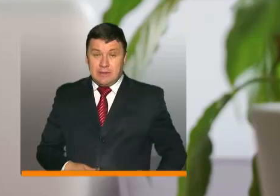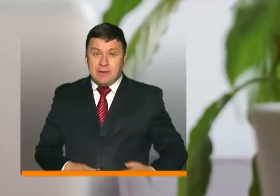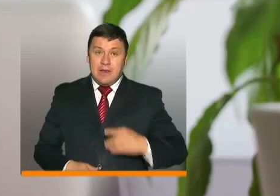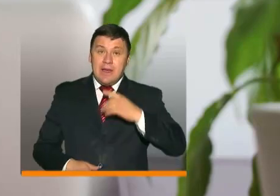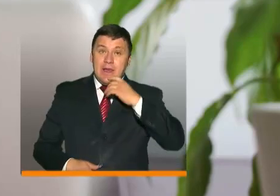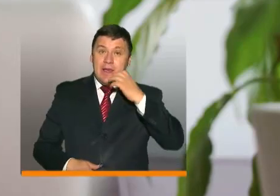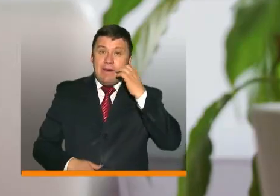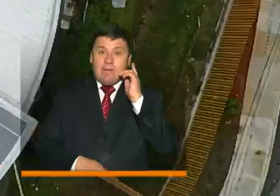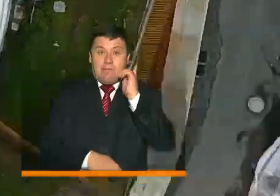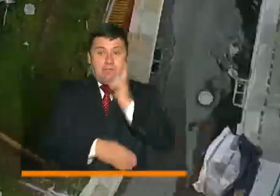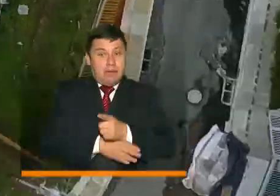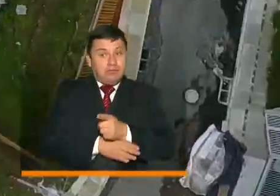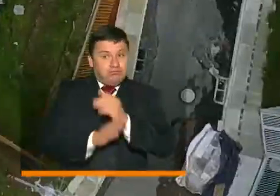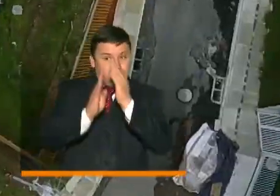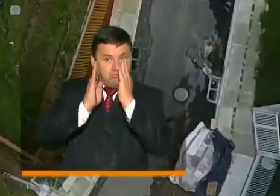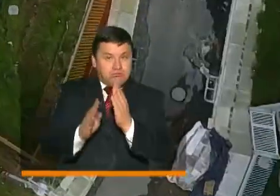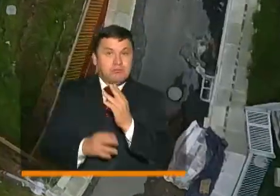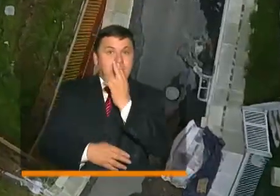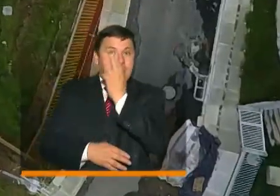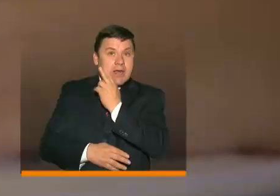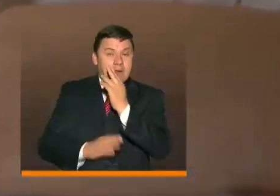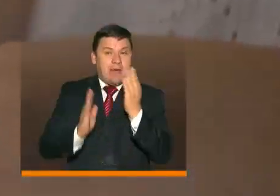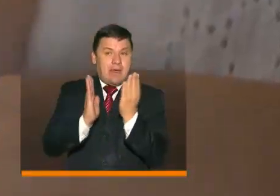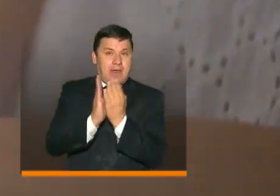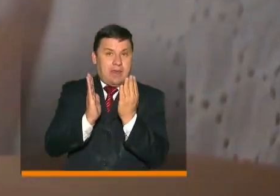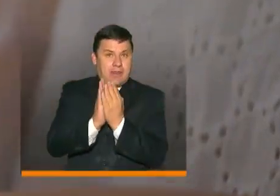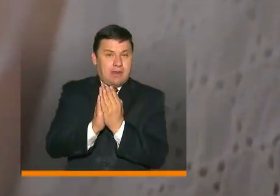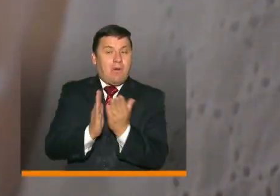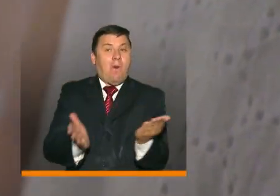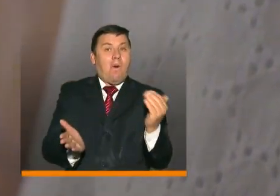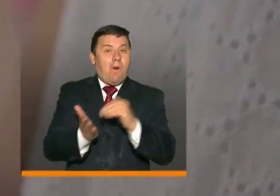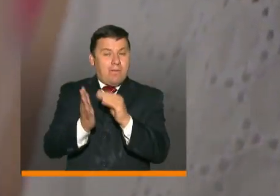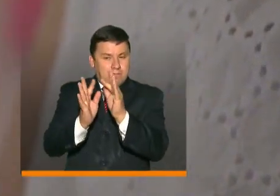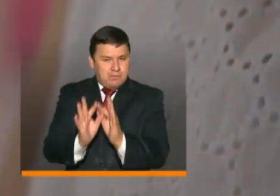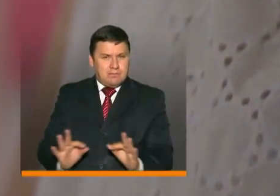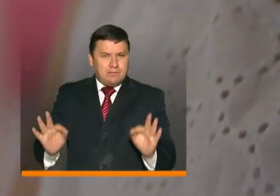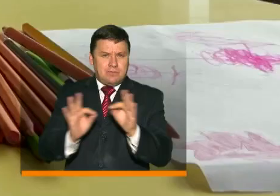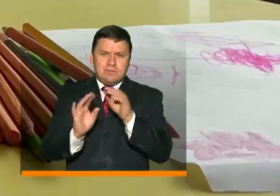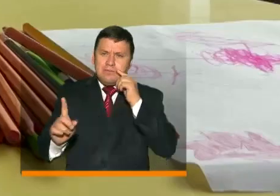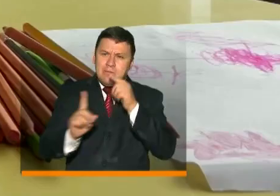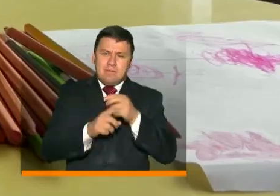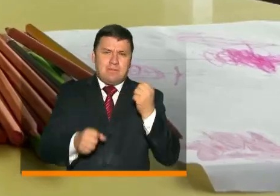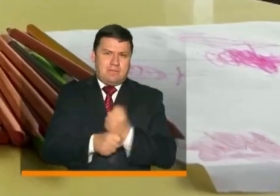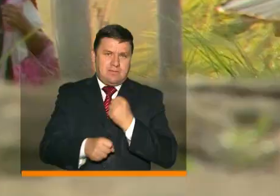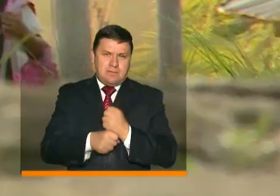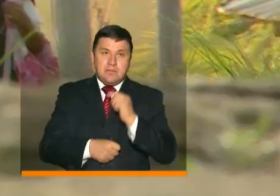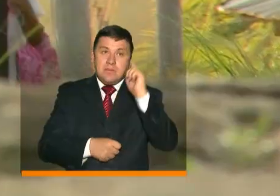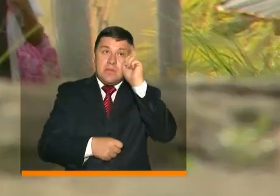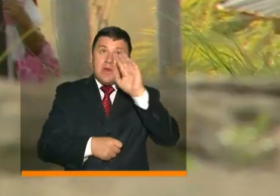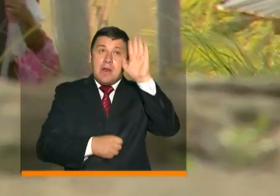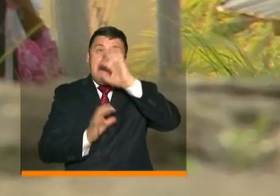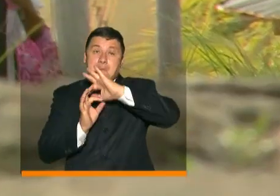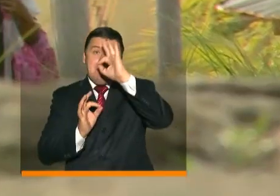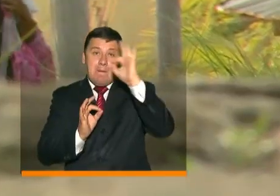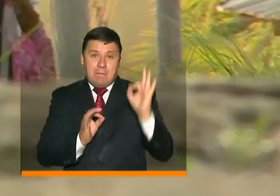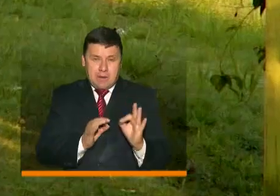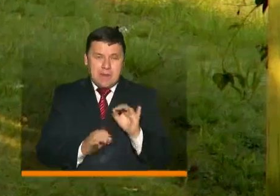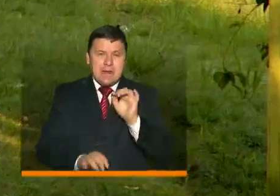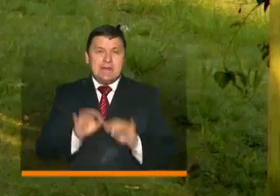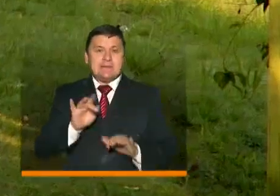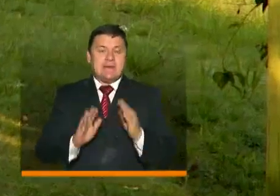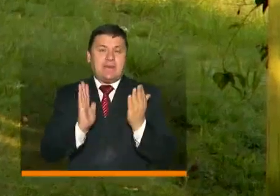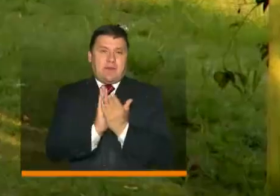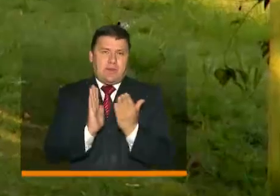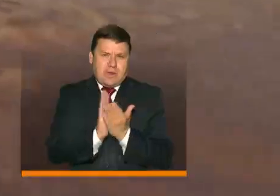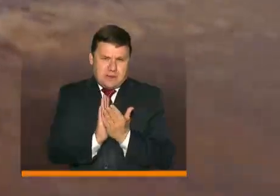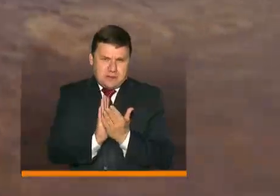Duque reafirma su compromiso con el sector educativo y reitera la importancia del trabajo articulado entre los gobiernos territoriales, las secretarías